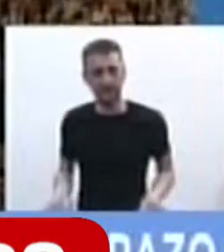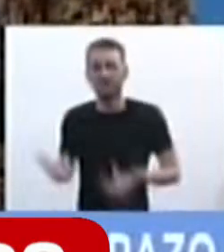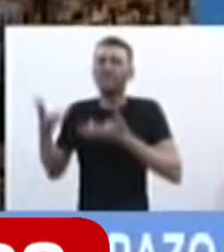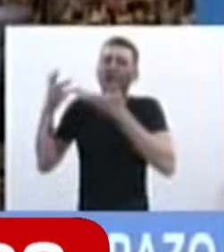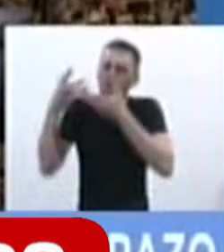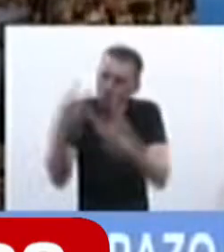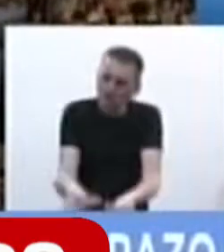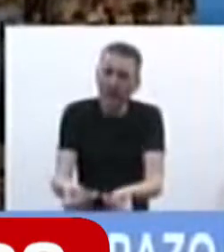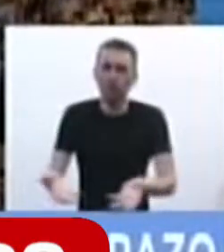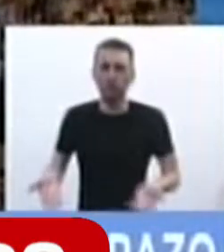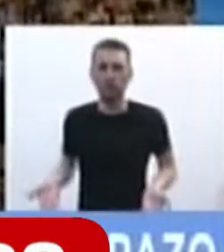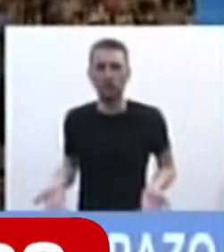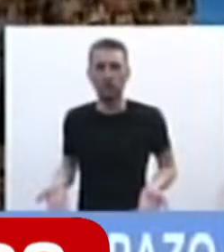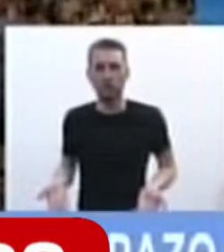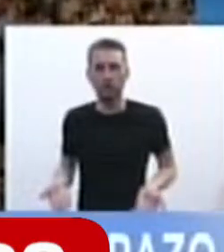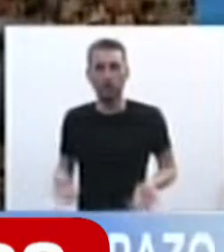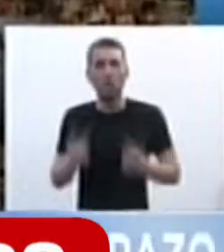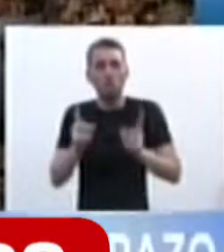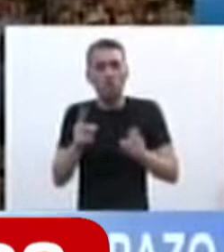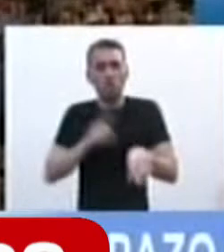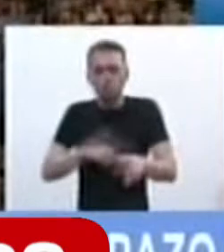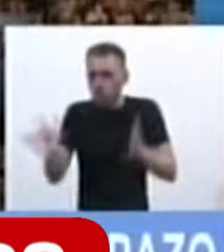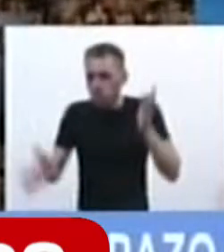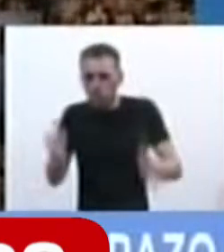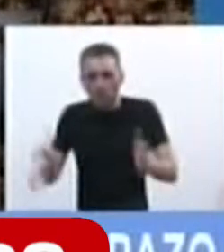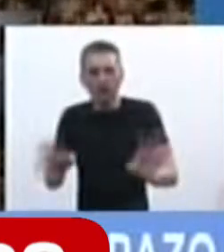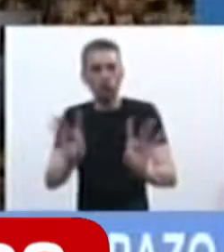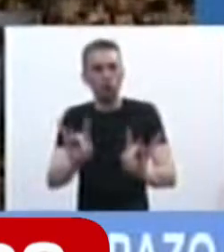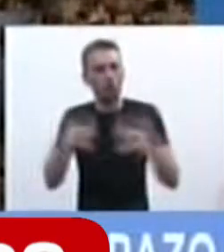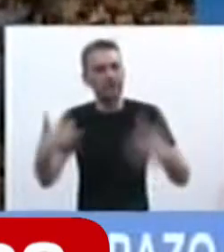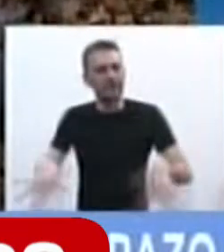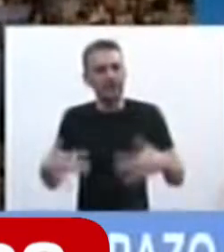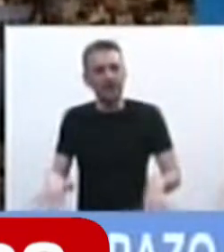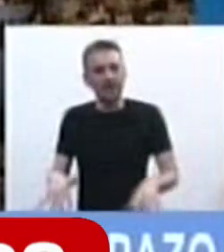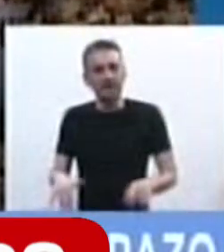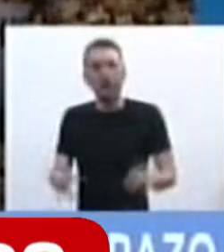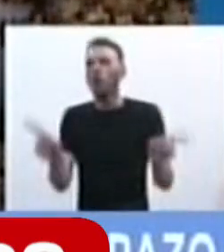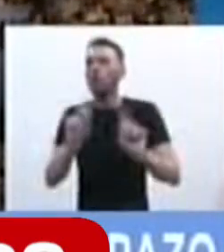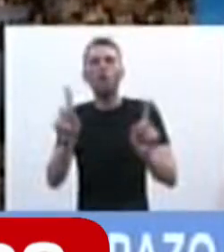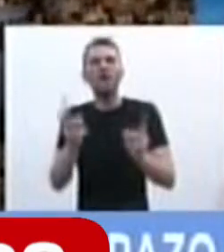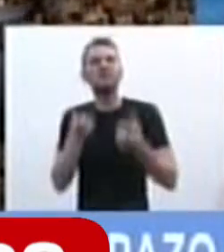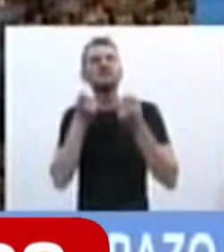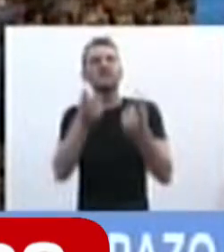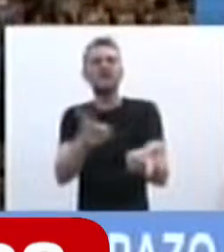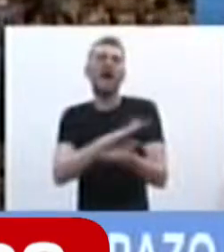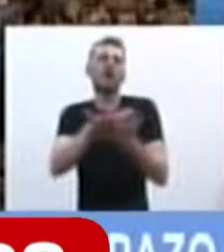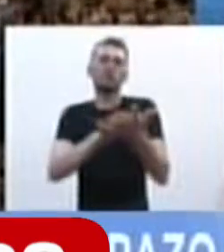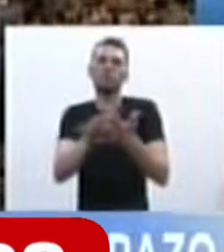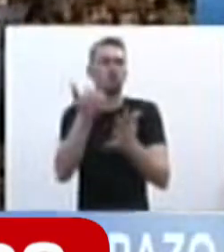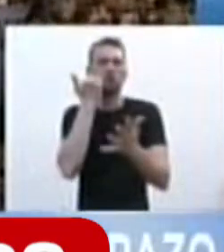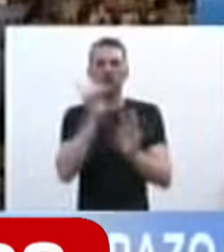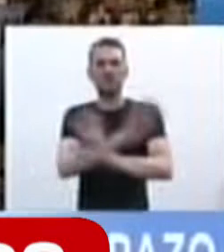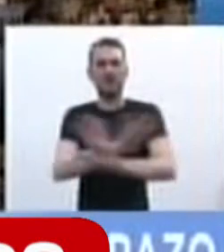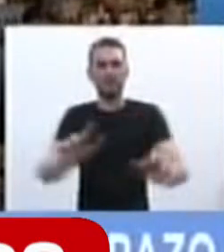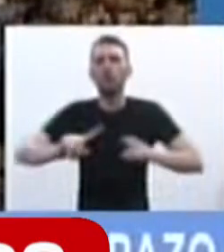acompañándolo, ayudándolo en ese momento tan crítico. No va a resolver el problema si no están